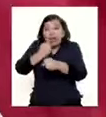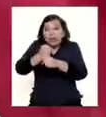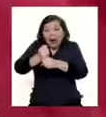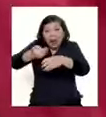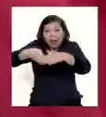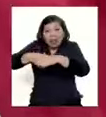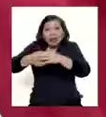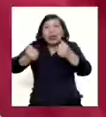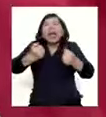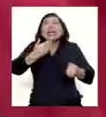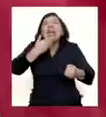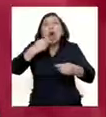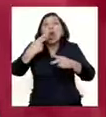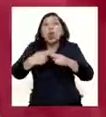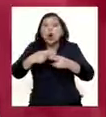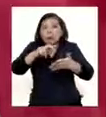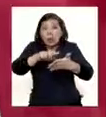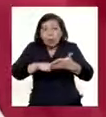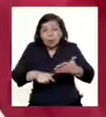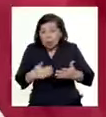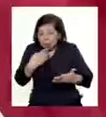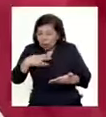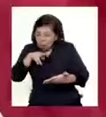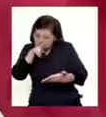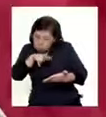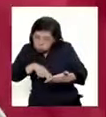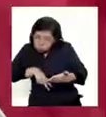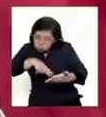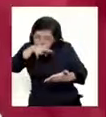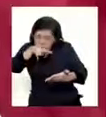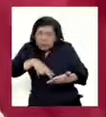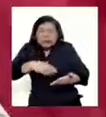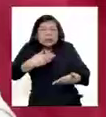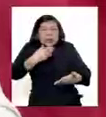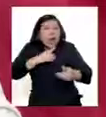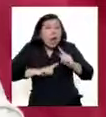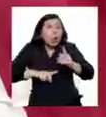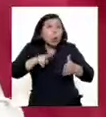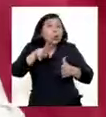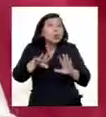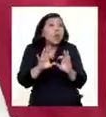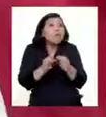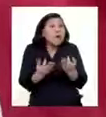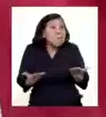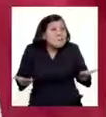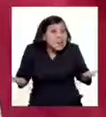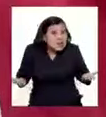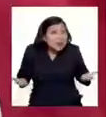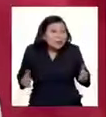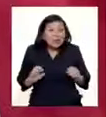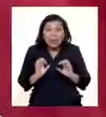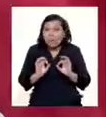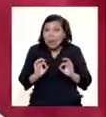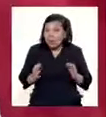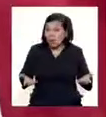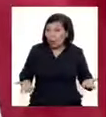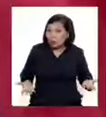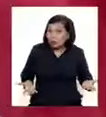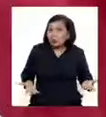colaboradores para poder hacer un análisis de inteligencia y poder ver si es que alguno de ellos podría estar en una circunstancia